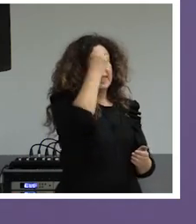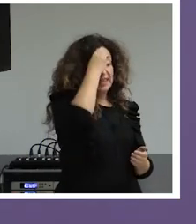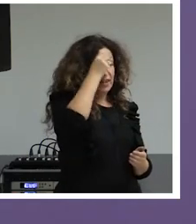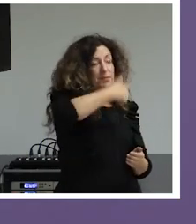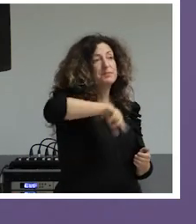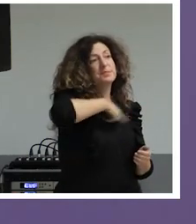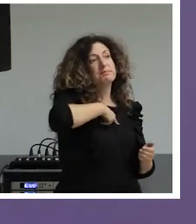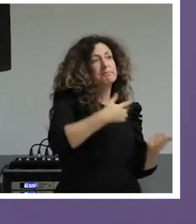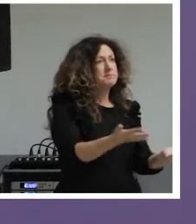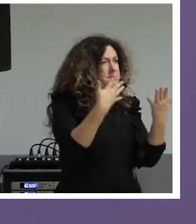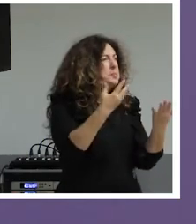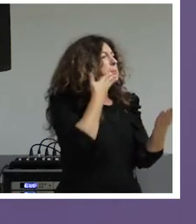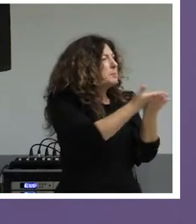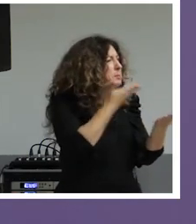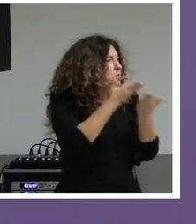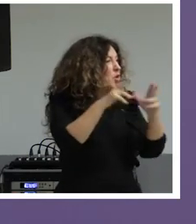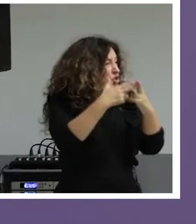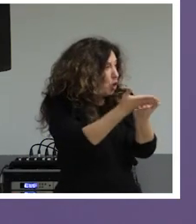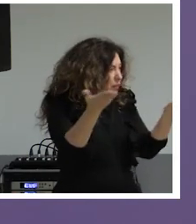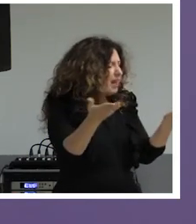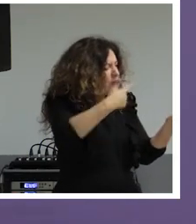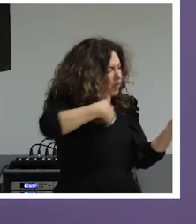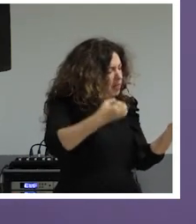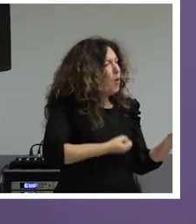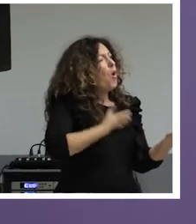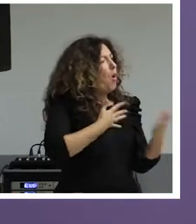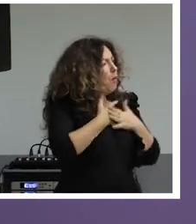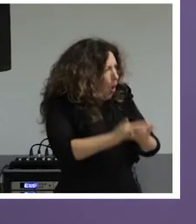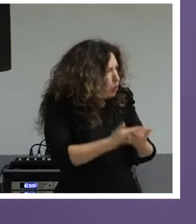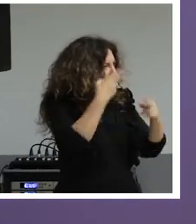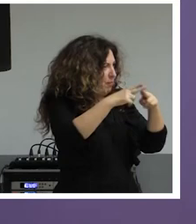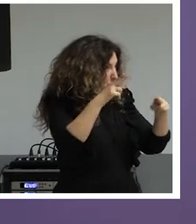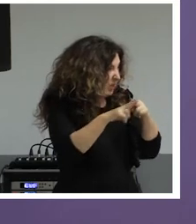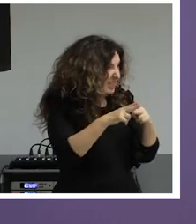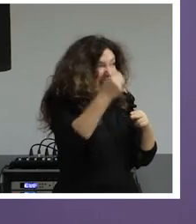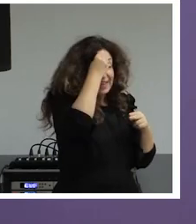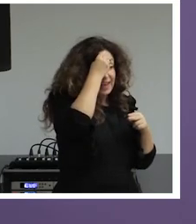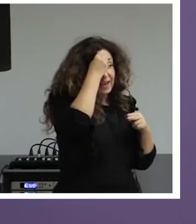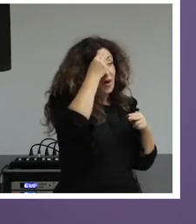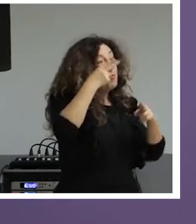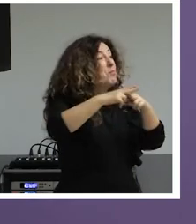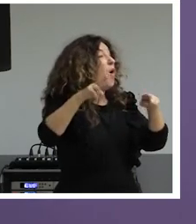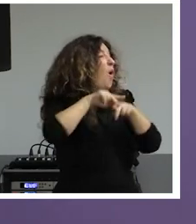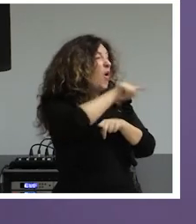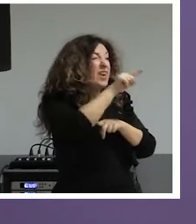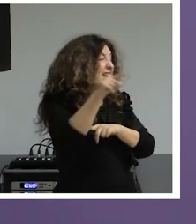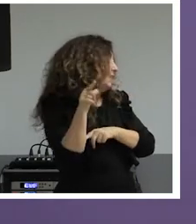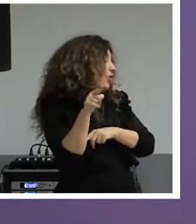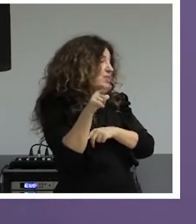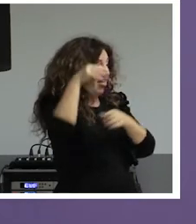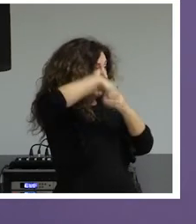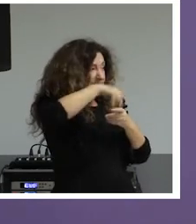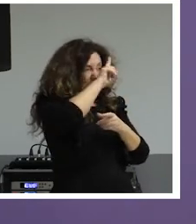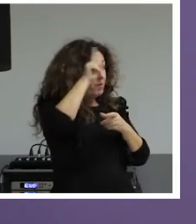distrito que sería mucho más sencillo y mucho más rápido algo elemental y de perogrullo y voy terminando creo que para para conseguir